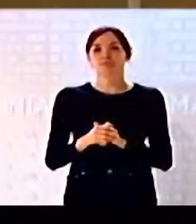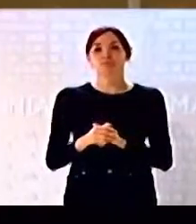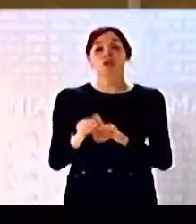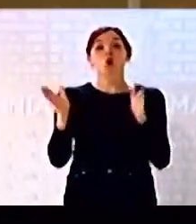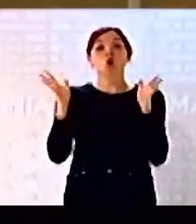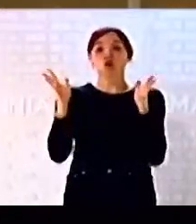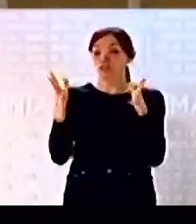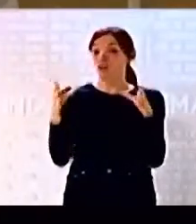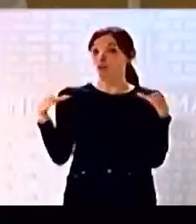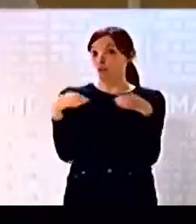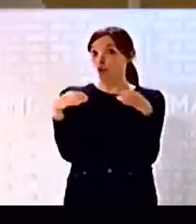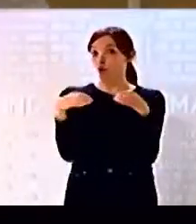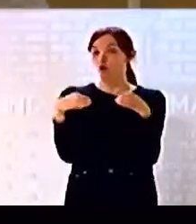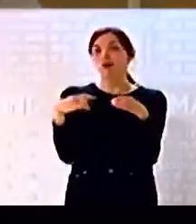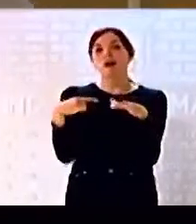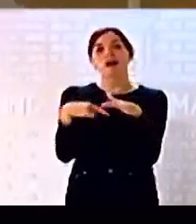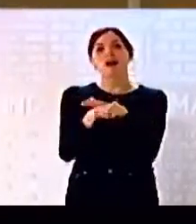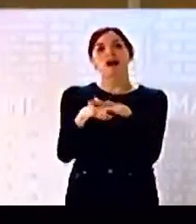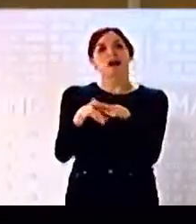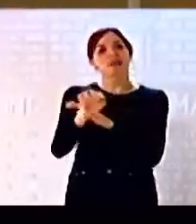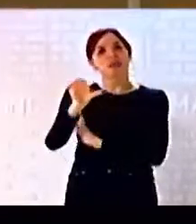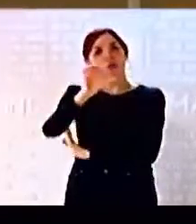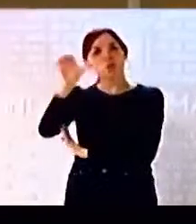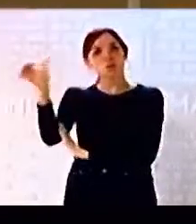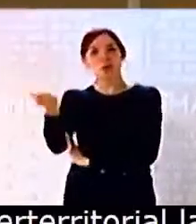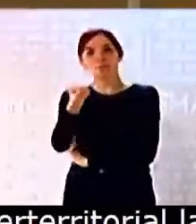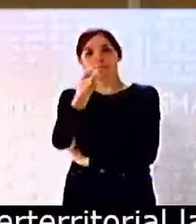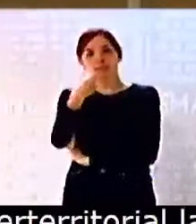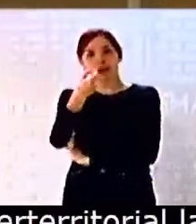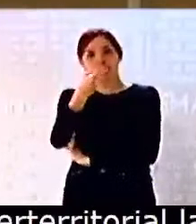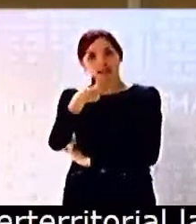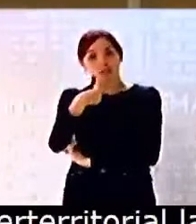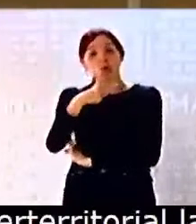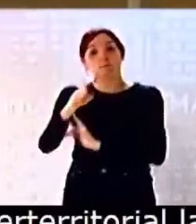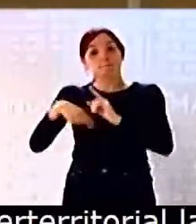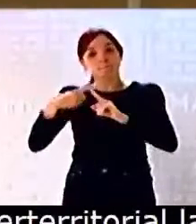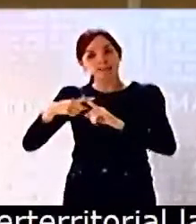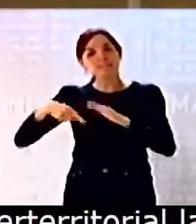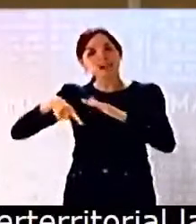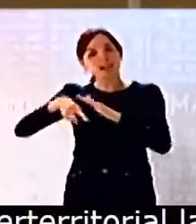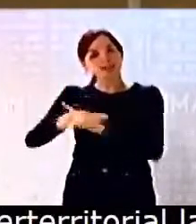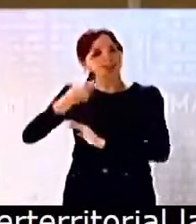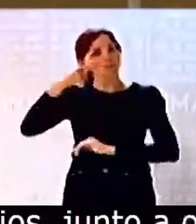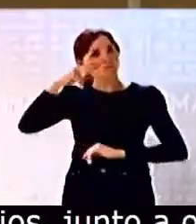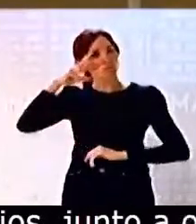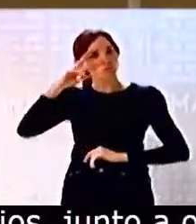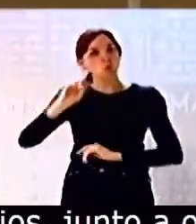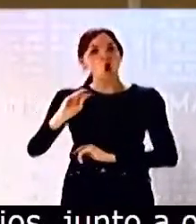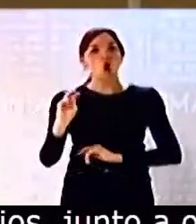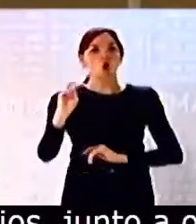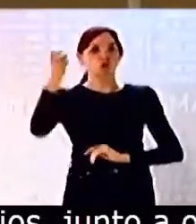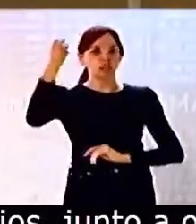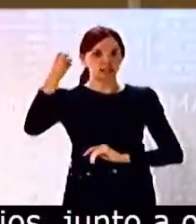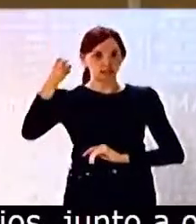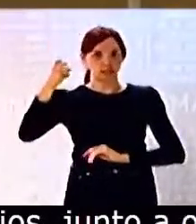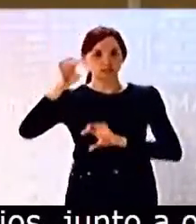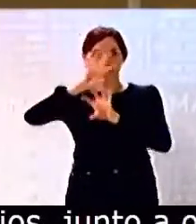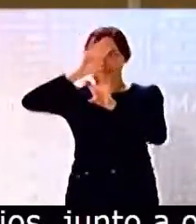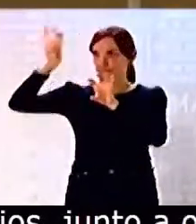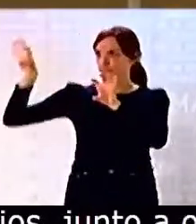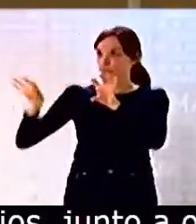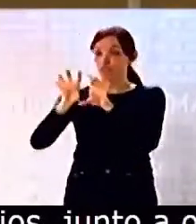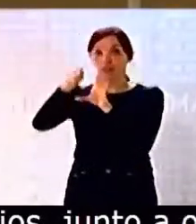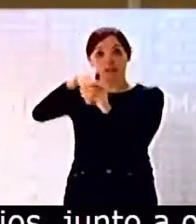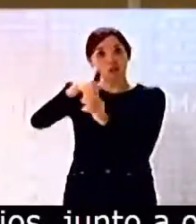la Agencia Española del Medicamento y Productos Sanitarios, junto a otras agencias reguladoras de los Estados miembros de la Unión